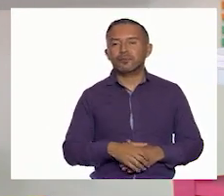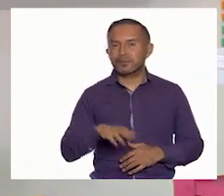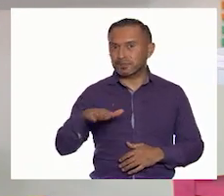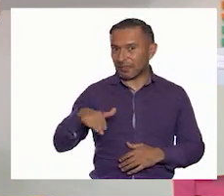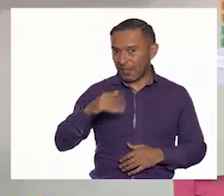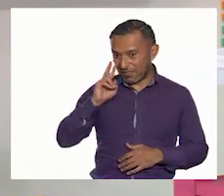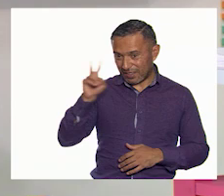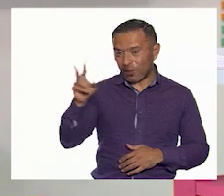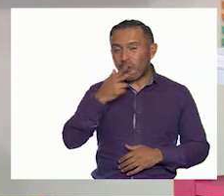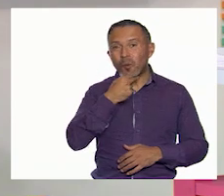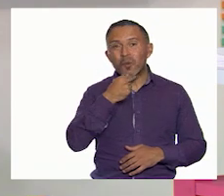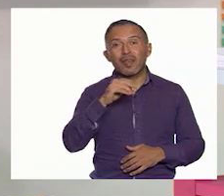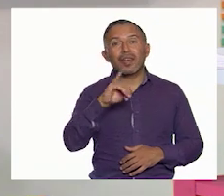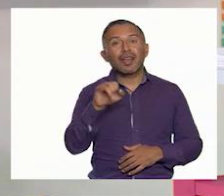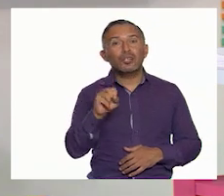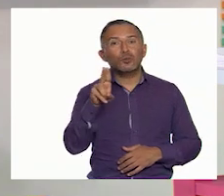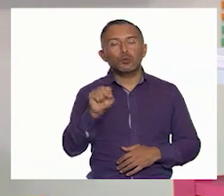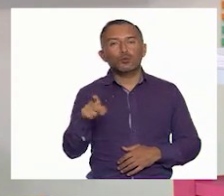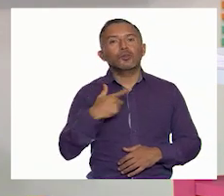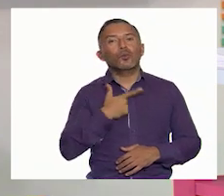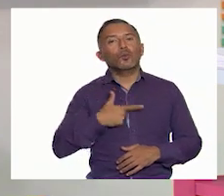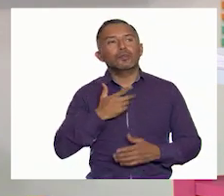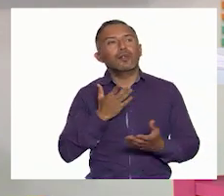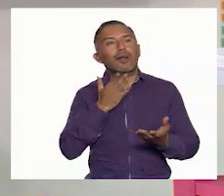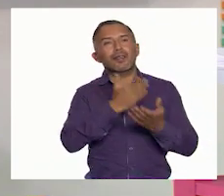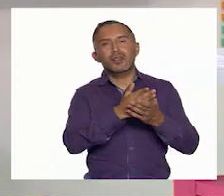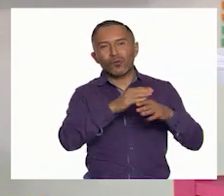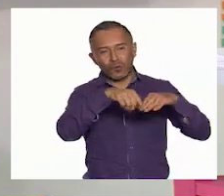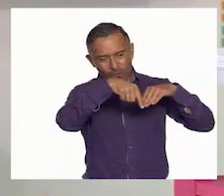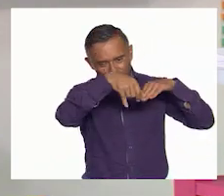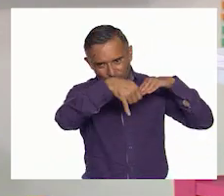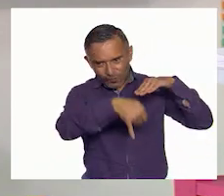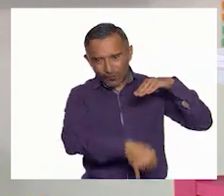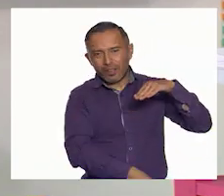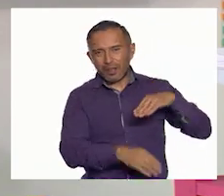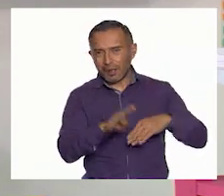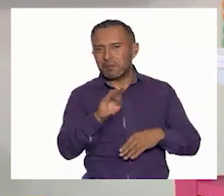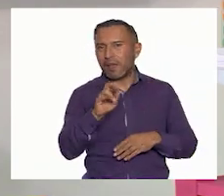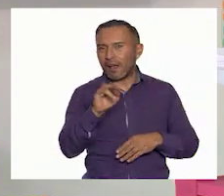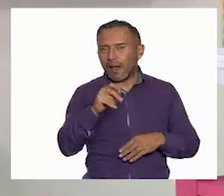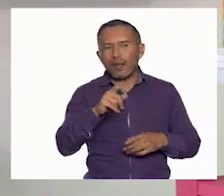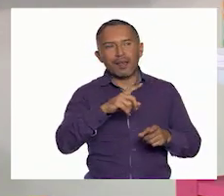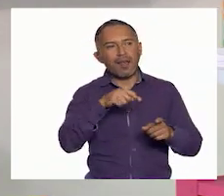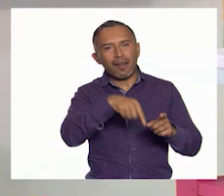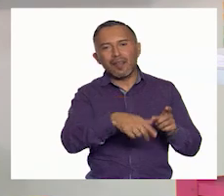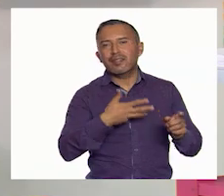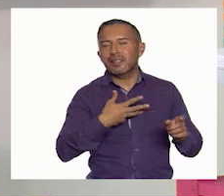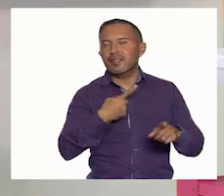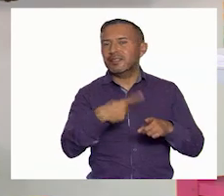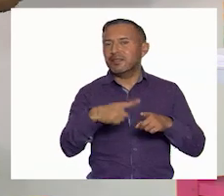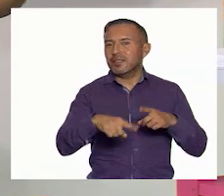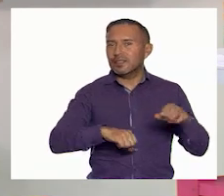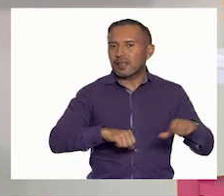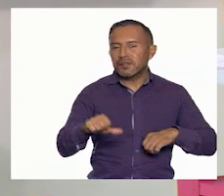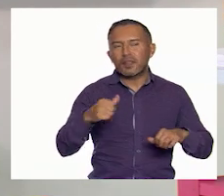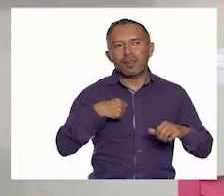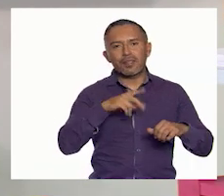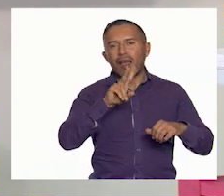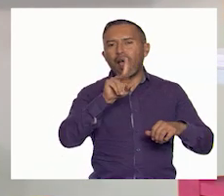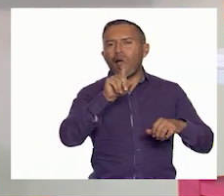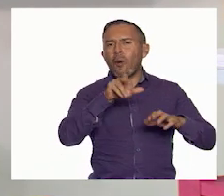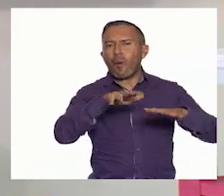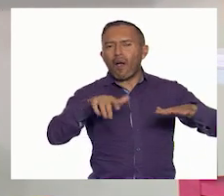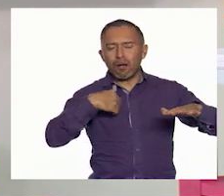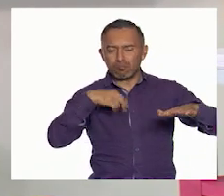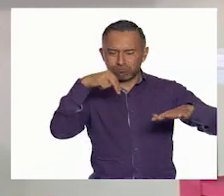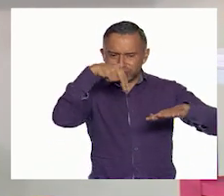al Señor Jesús le gustaba ir a las barrancas a hacer muchas actividades, meterse al agua, pero decía que la corriente era muy rápida y que